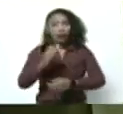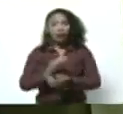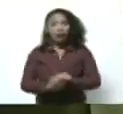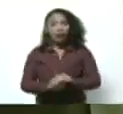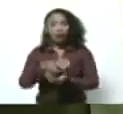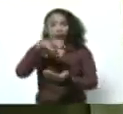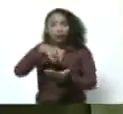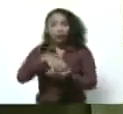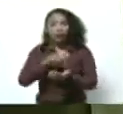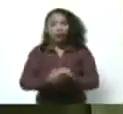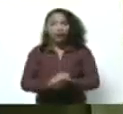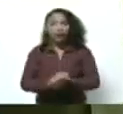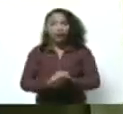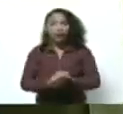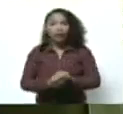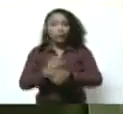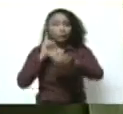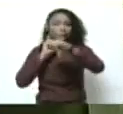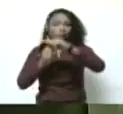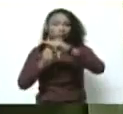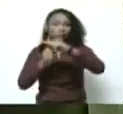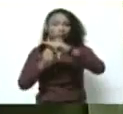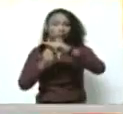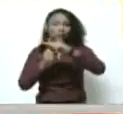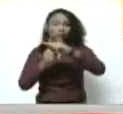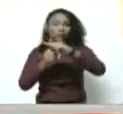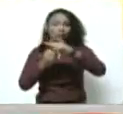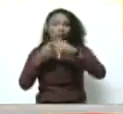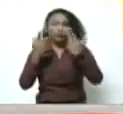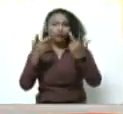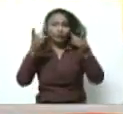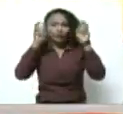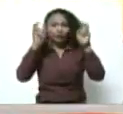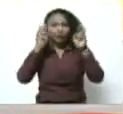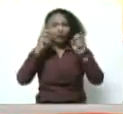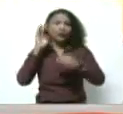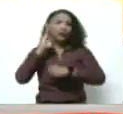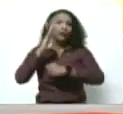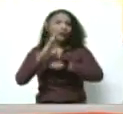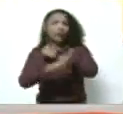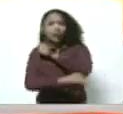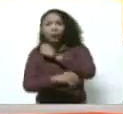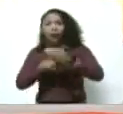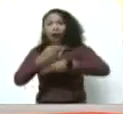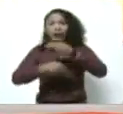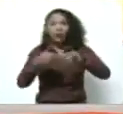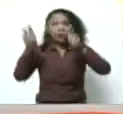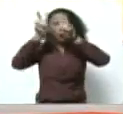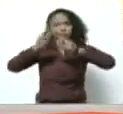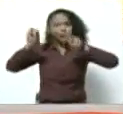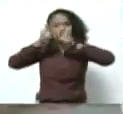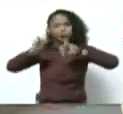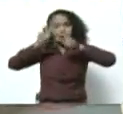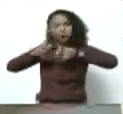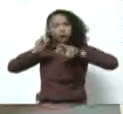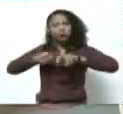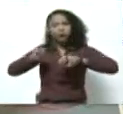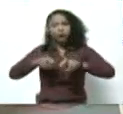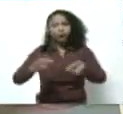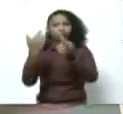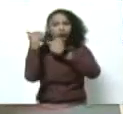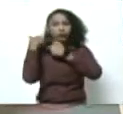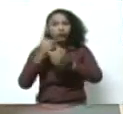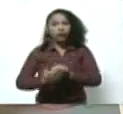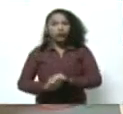del Estado, tras detectarse hechos delictivos y realizarse las investigaciones